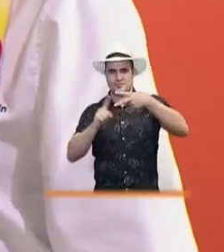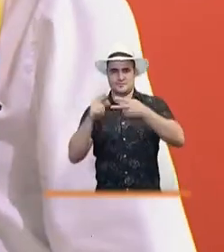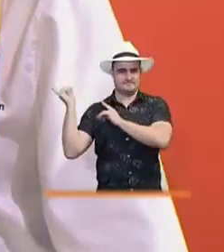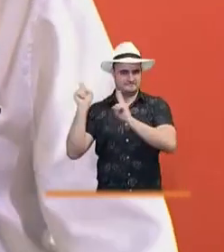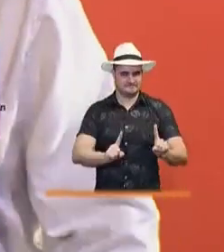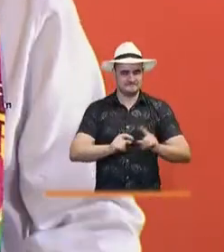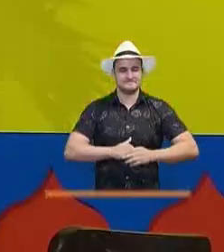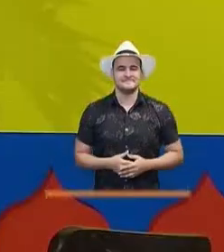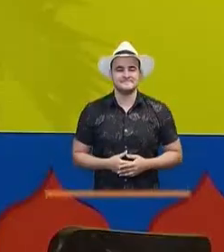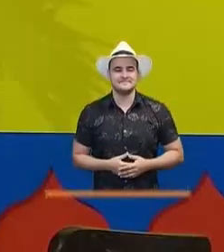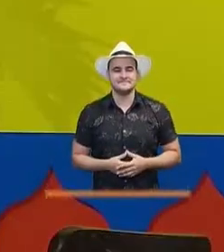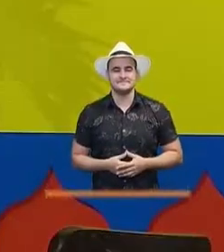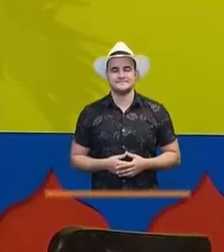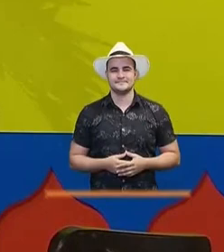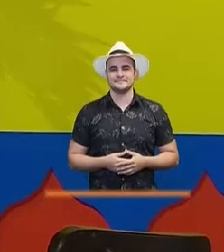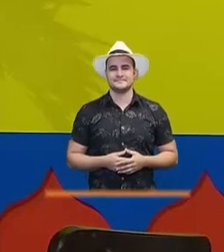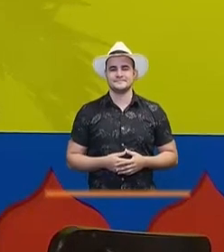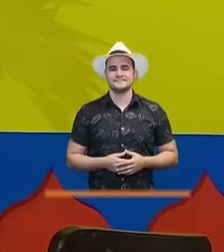en el escenario.